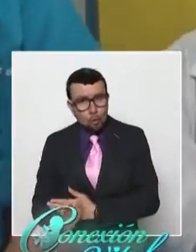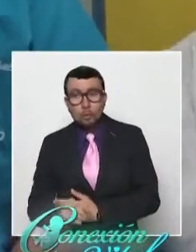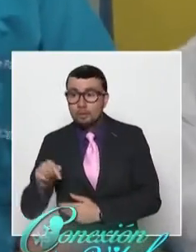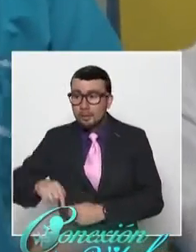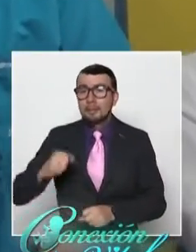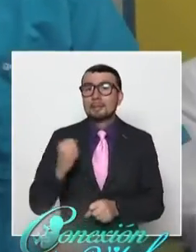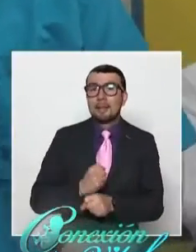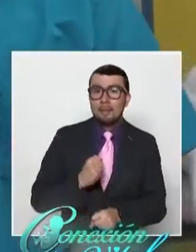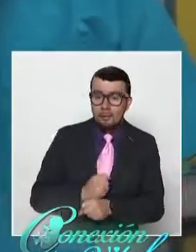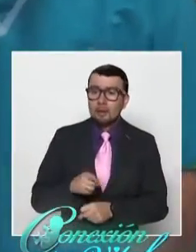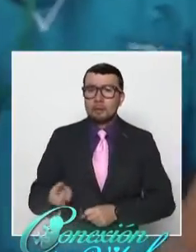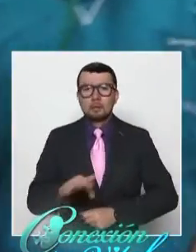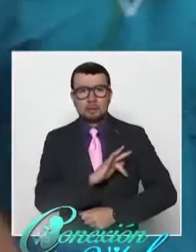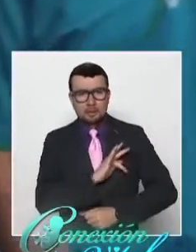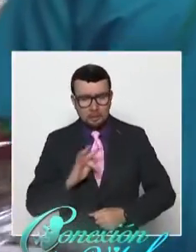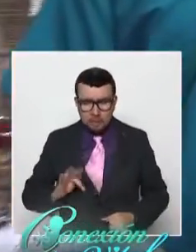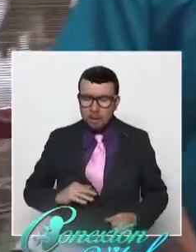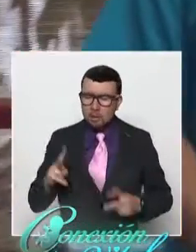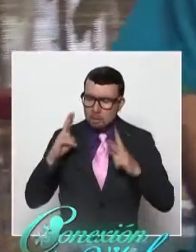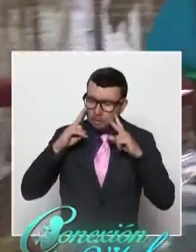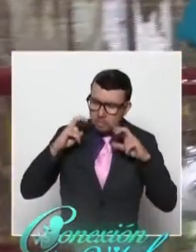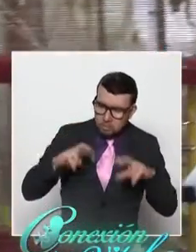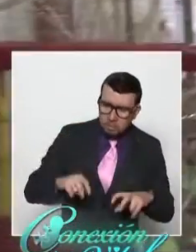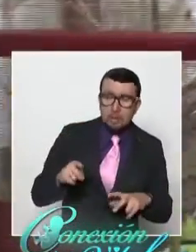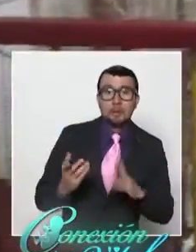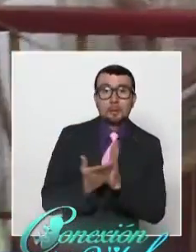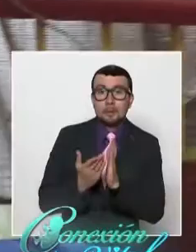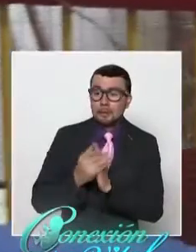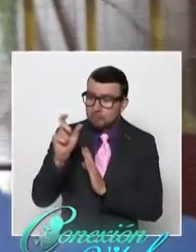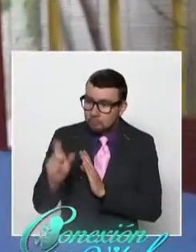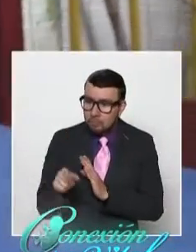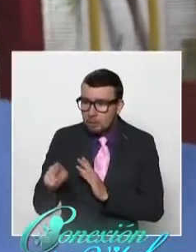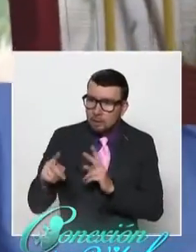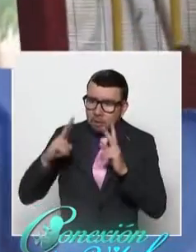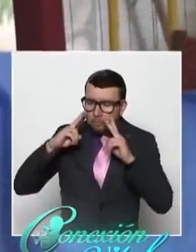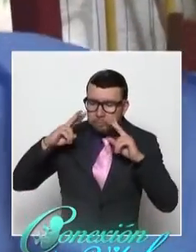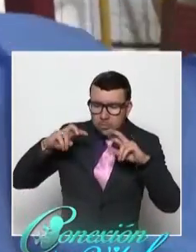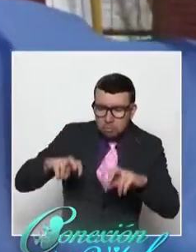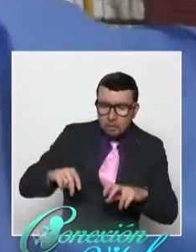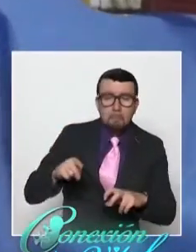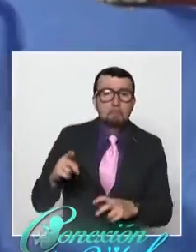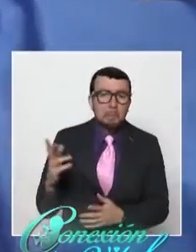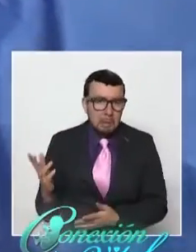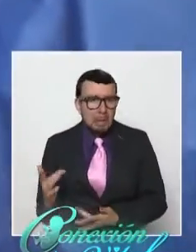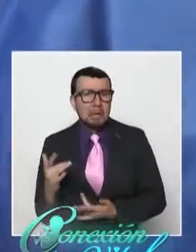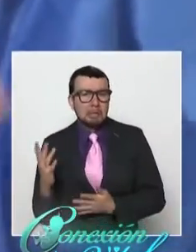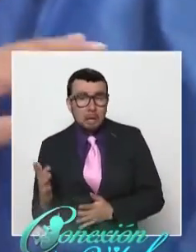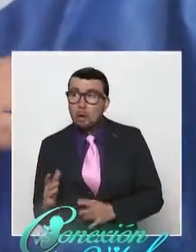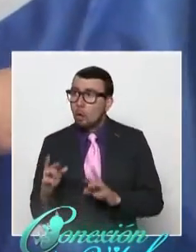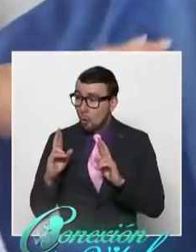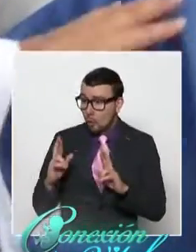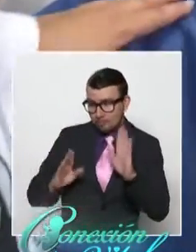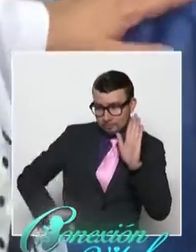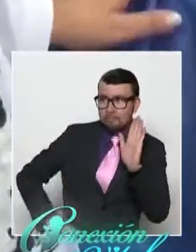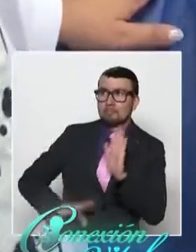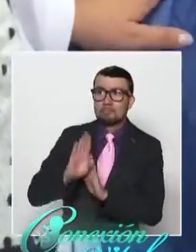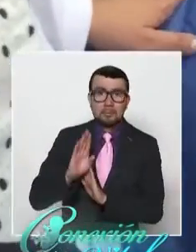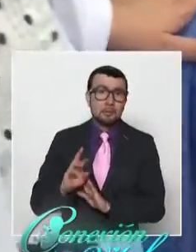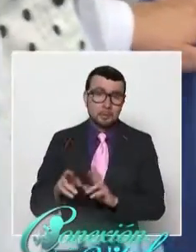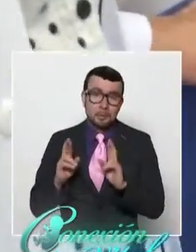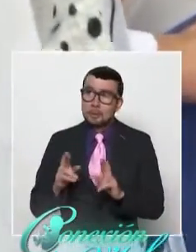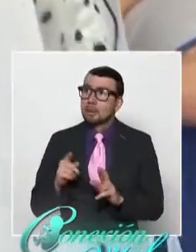labor terapéutica de diagnóstico y de estudio con el paciente y esperamos excelentes, por lo